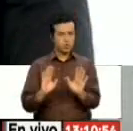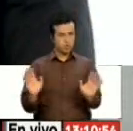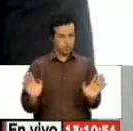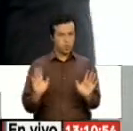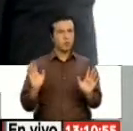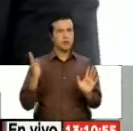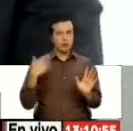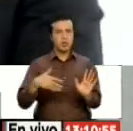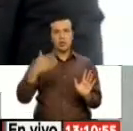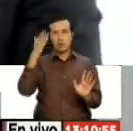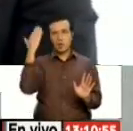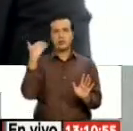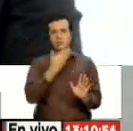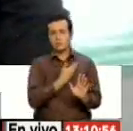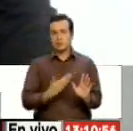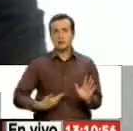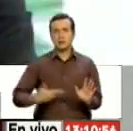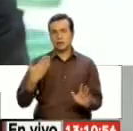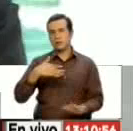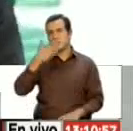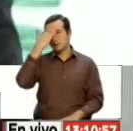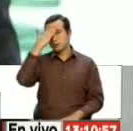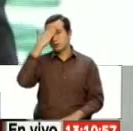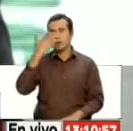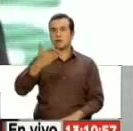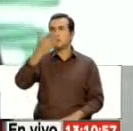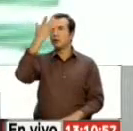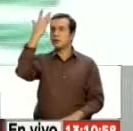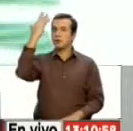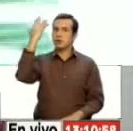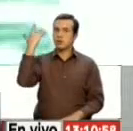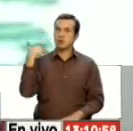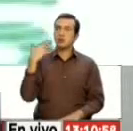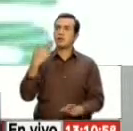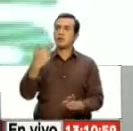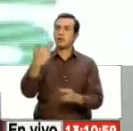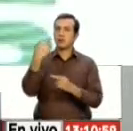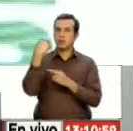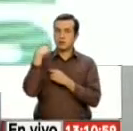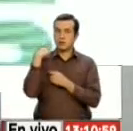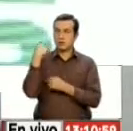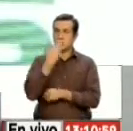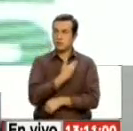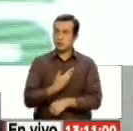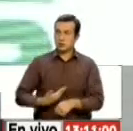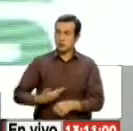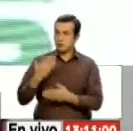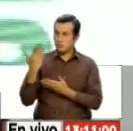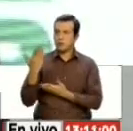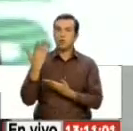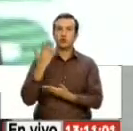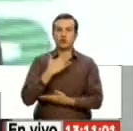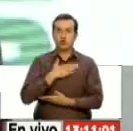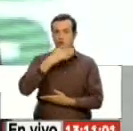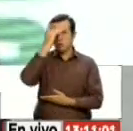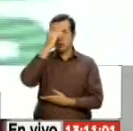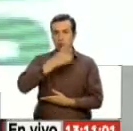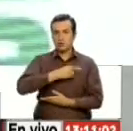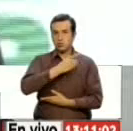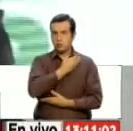El presidente lo conoce. Desde el primer momento en que asumió el poder, yo le presenté mi